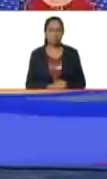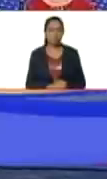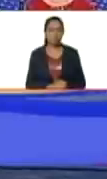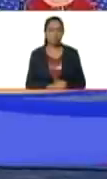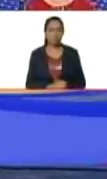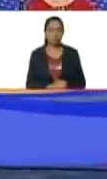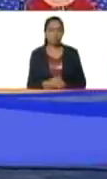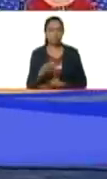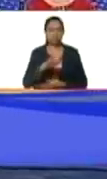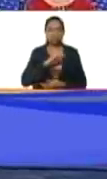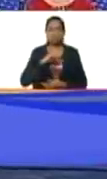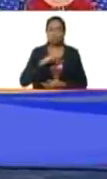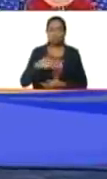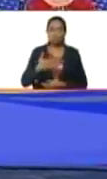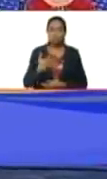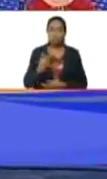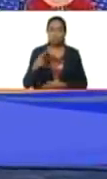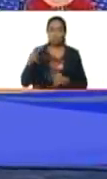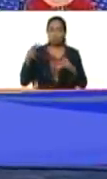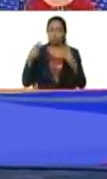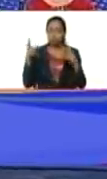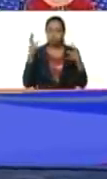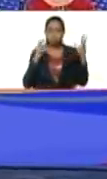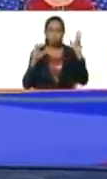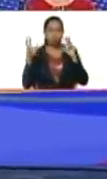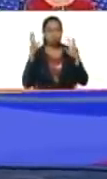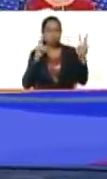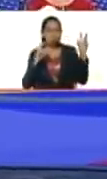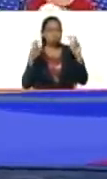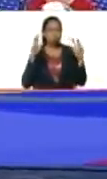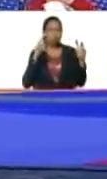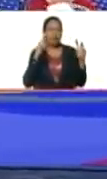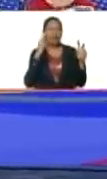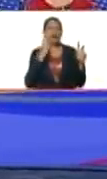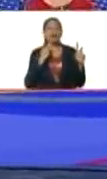donde nosotros podamos escuchar estas experiencias,